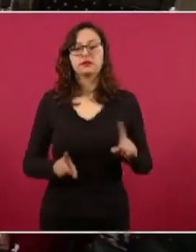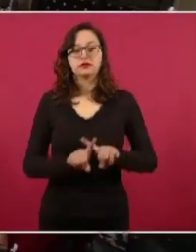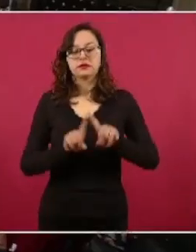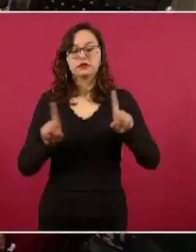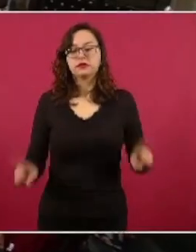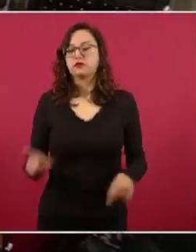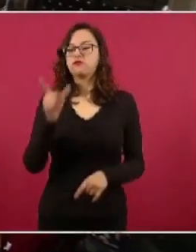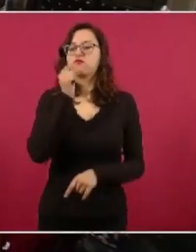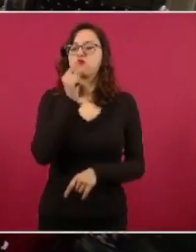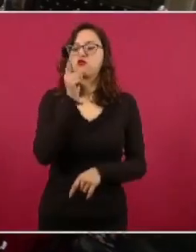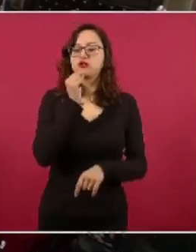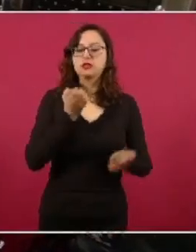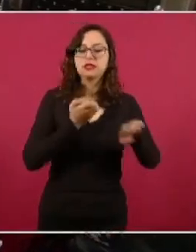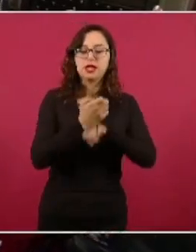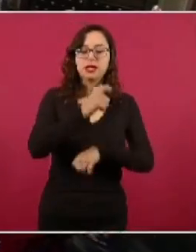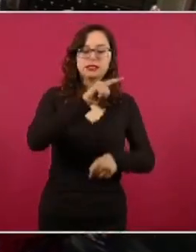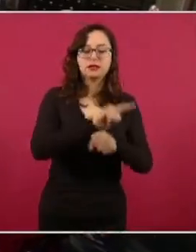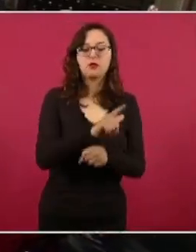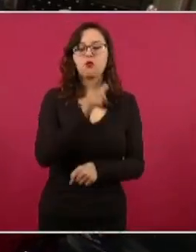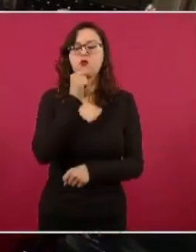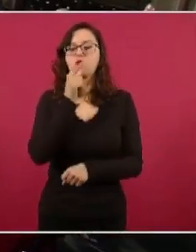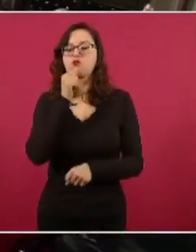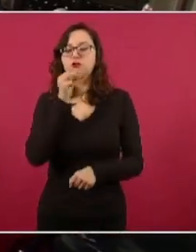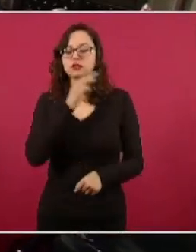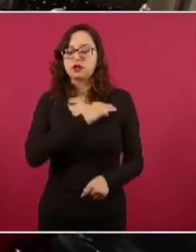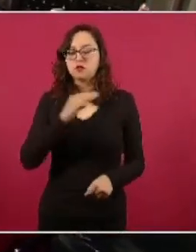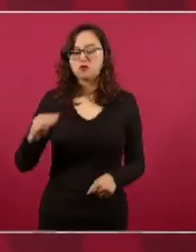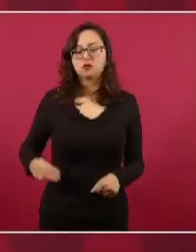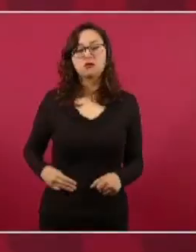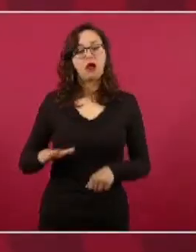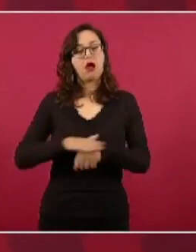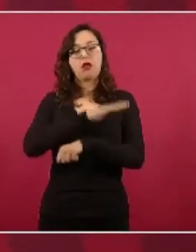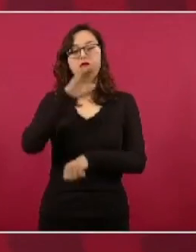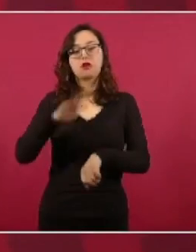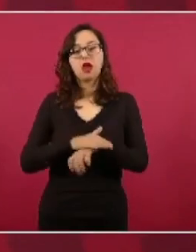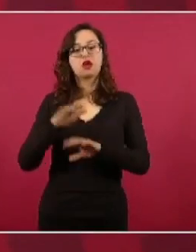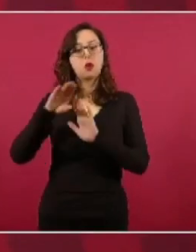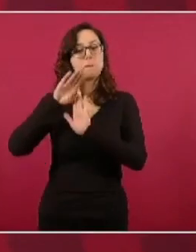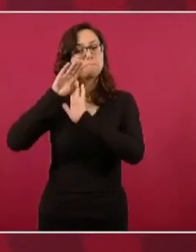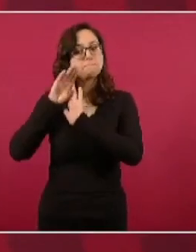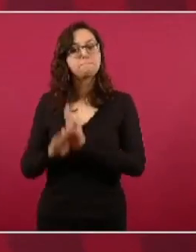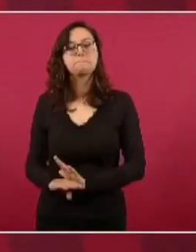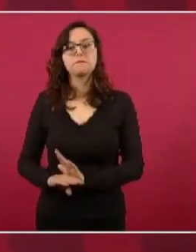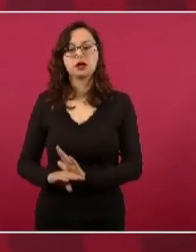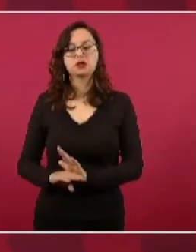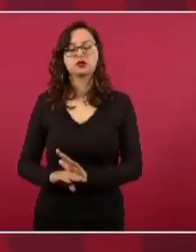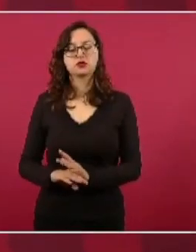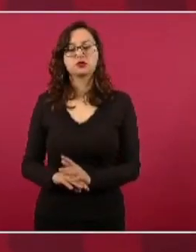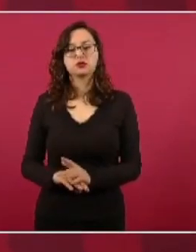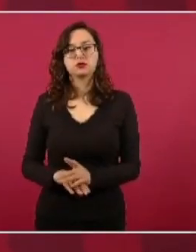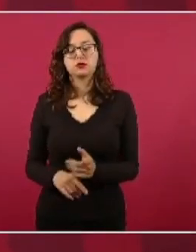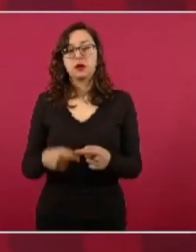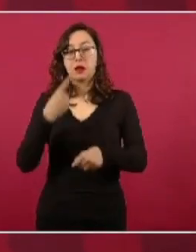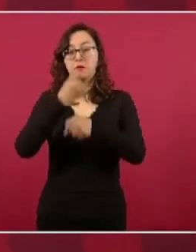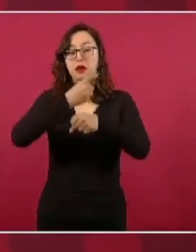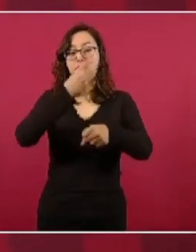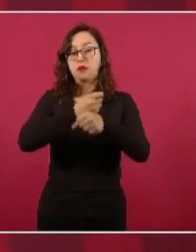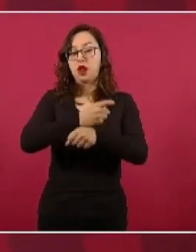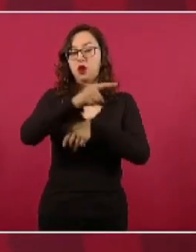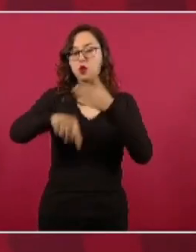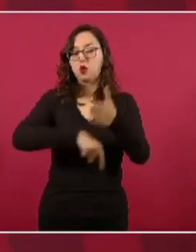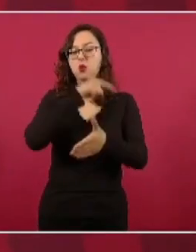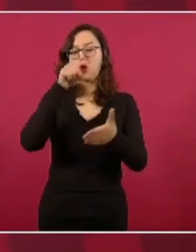de las policías municipales. Solo le gana el ejército y la marina,